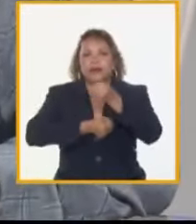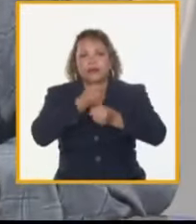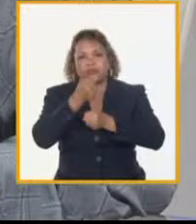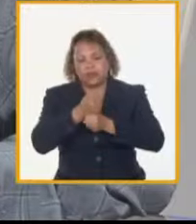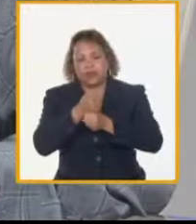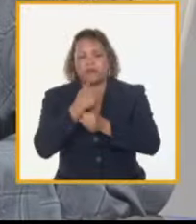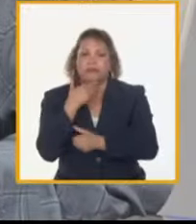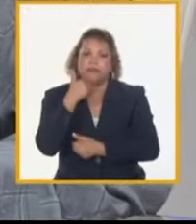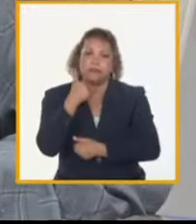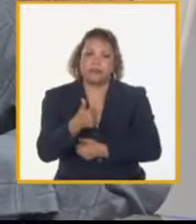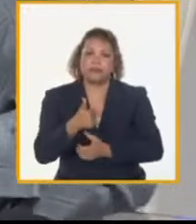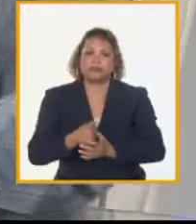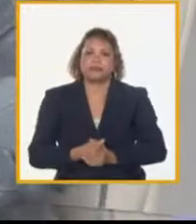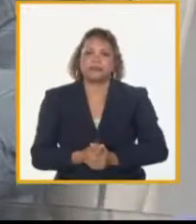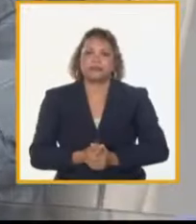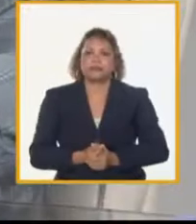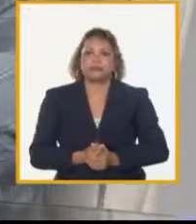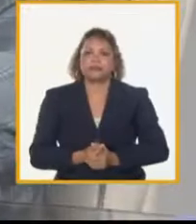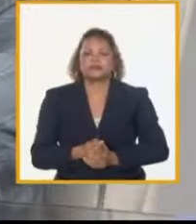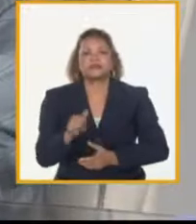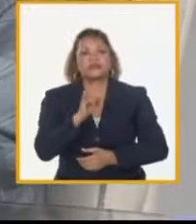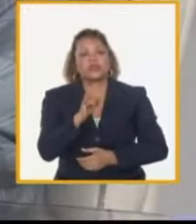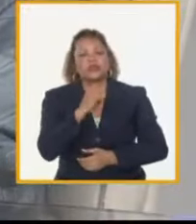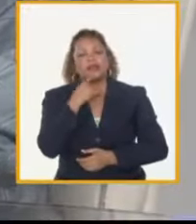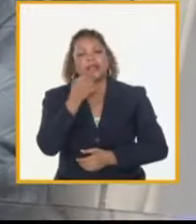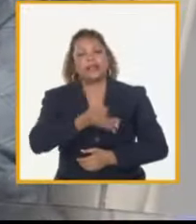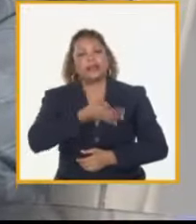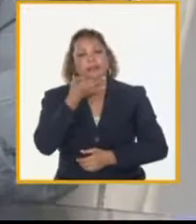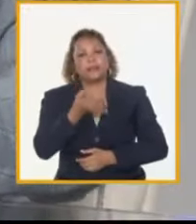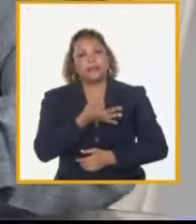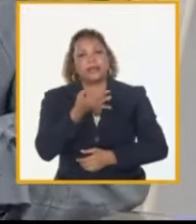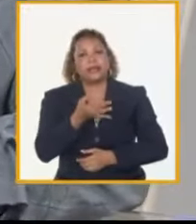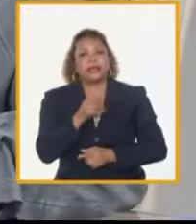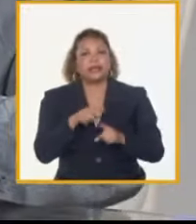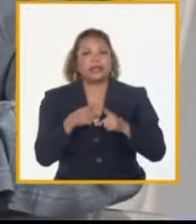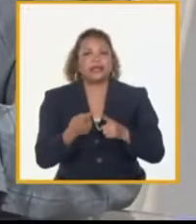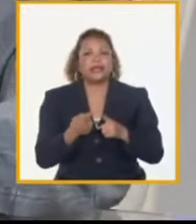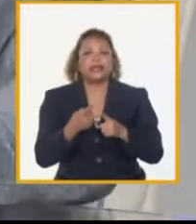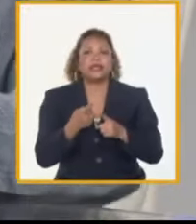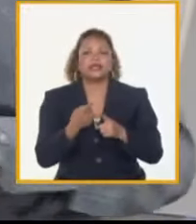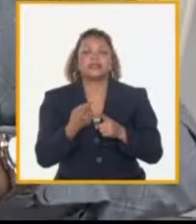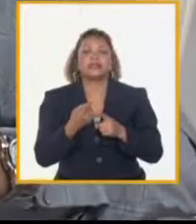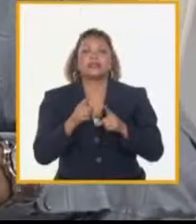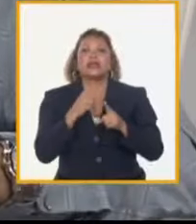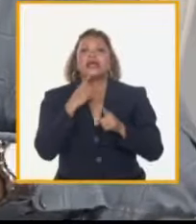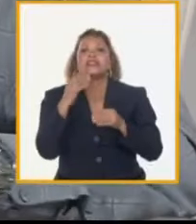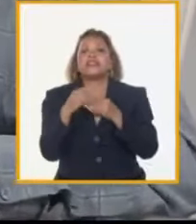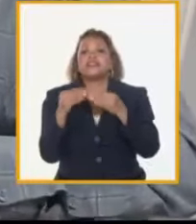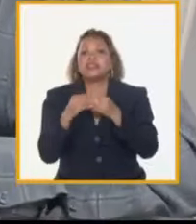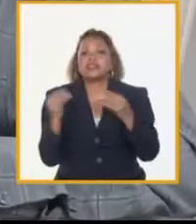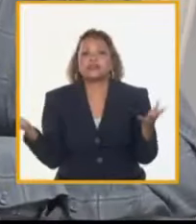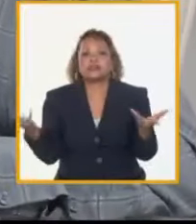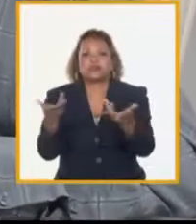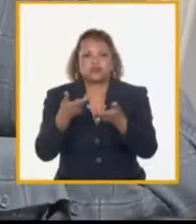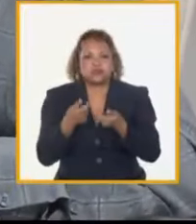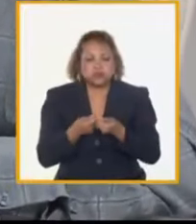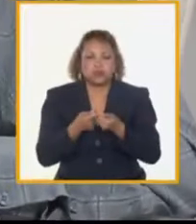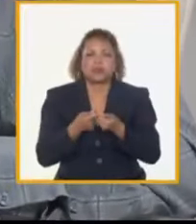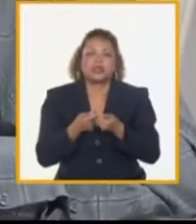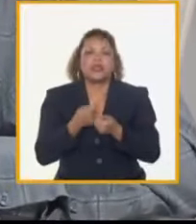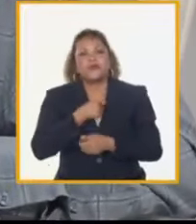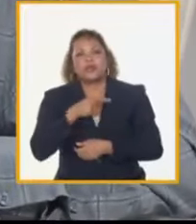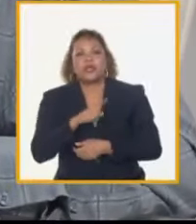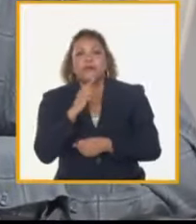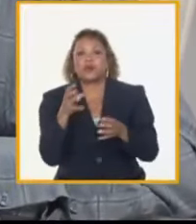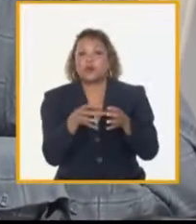estamos acercándonos a eso. También hay que fomentar la captación de divisas por todas las vías. Hablábamos, este